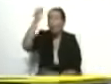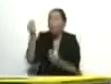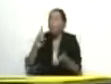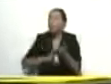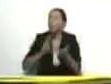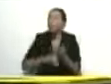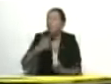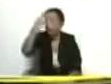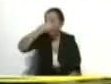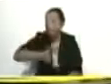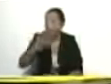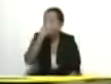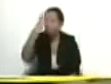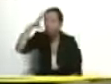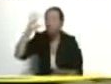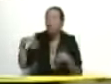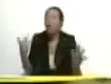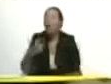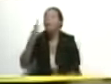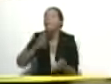verdades.